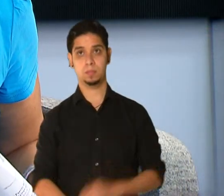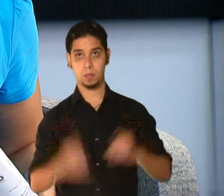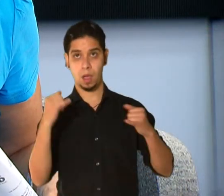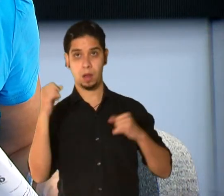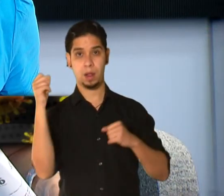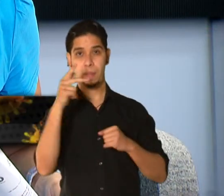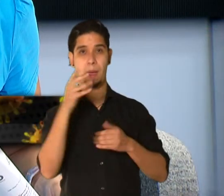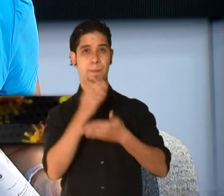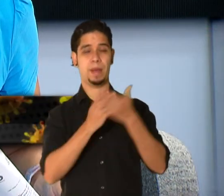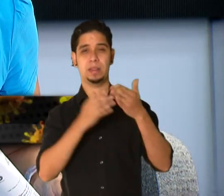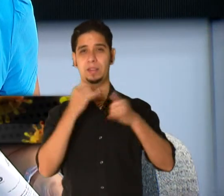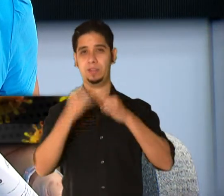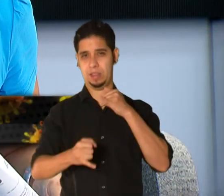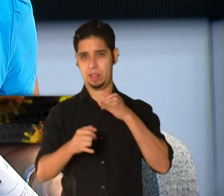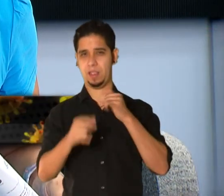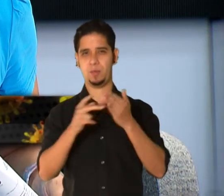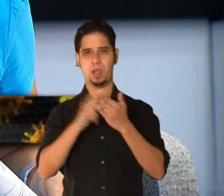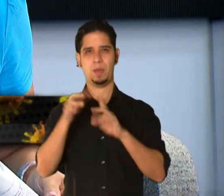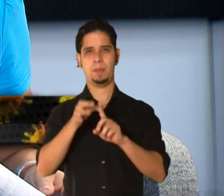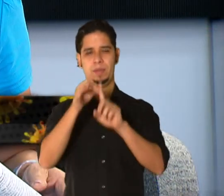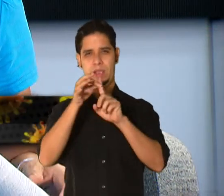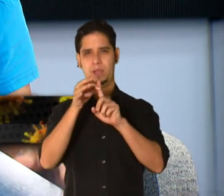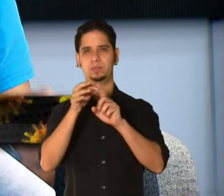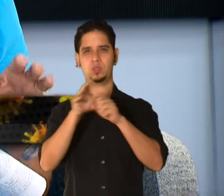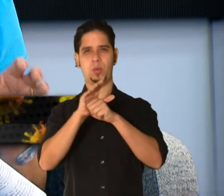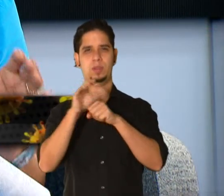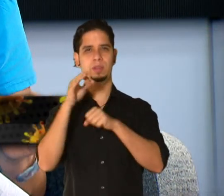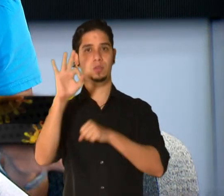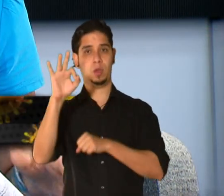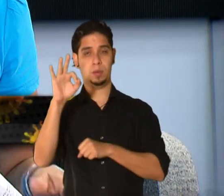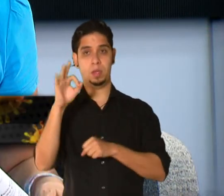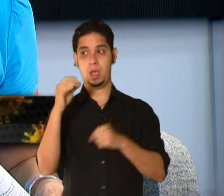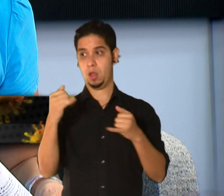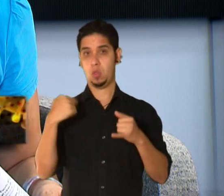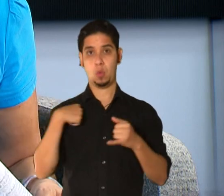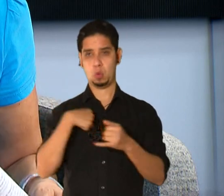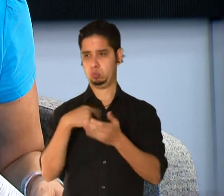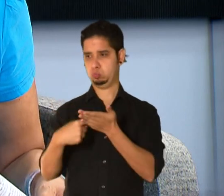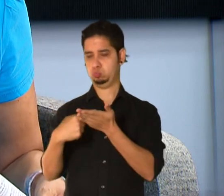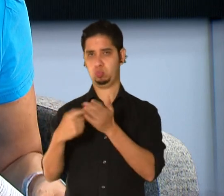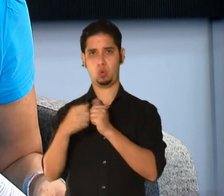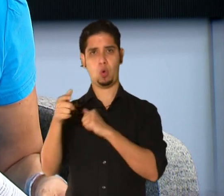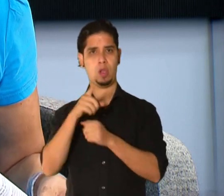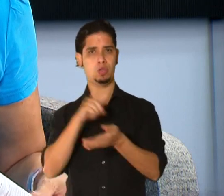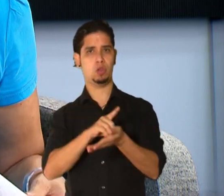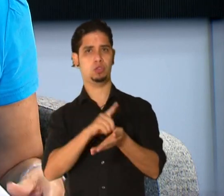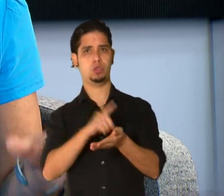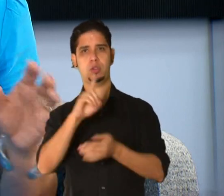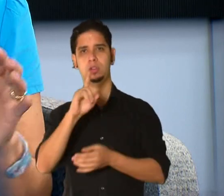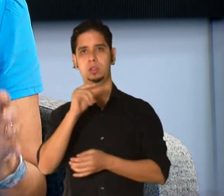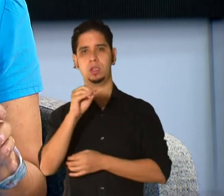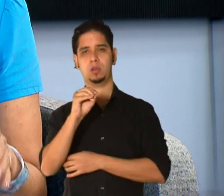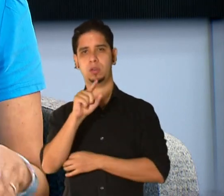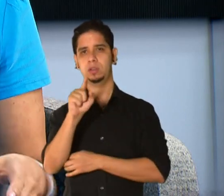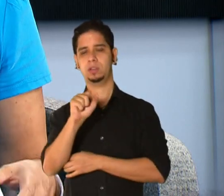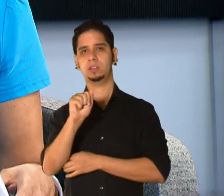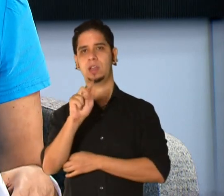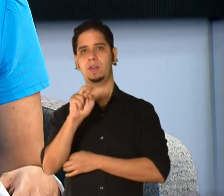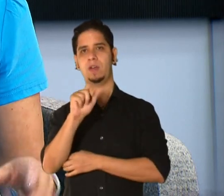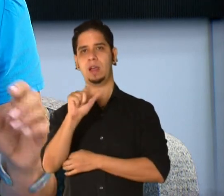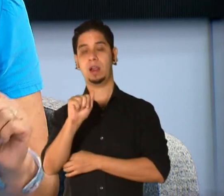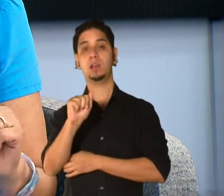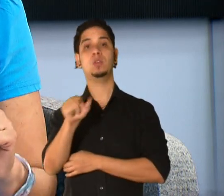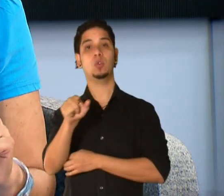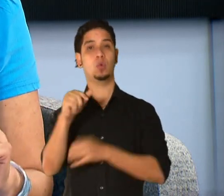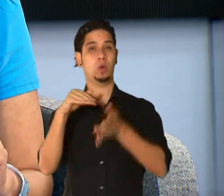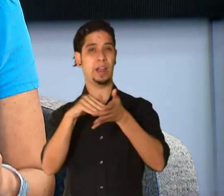Regresamos a la parte final del programa especial Salud COVID-19. Continuamos dialogando con el doctor Diego Zavala sobre un